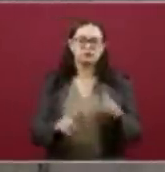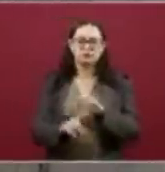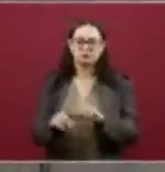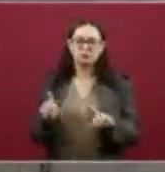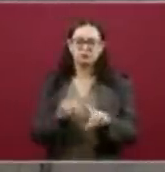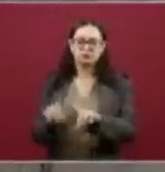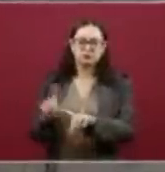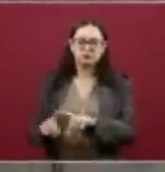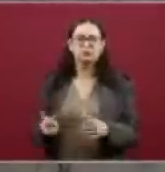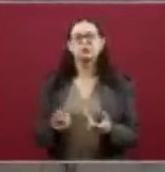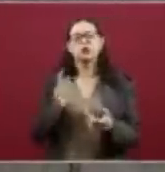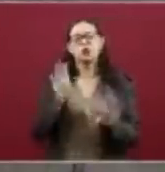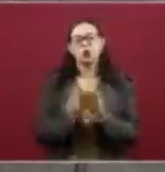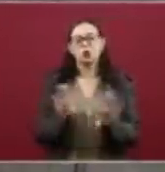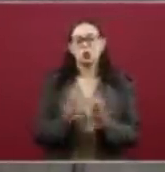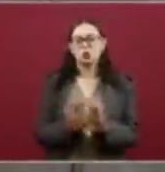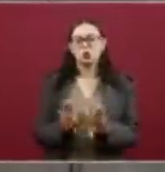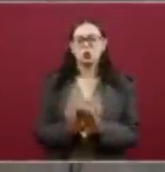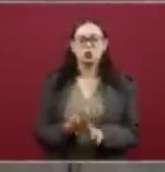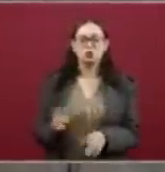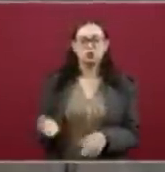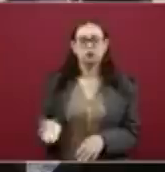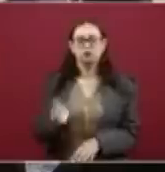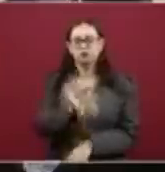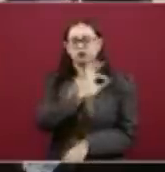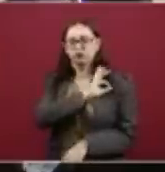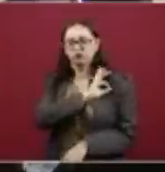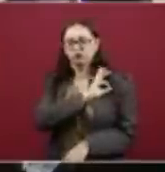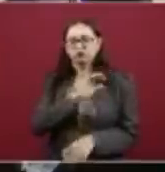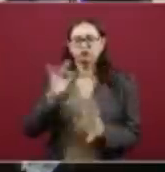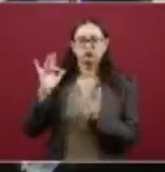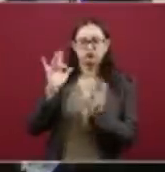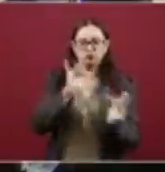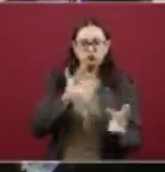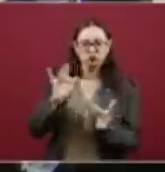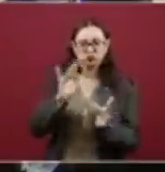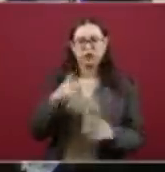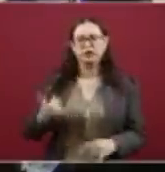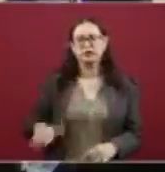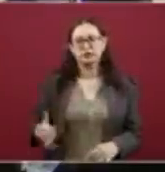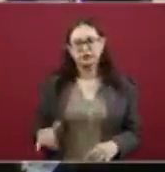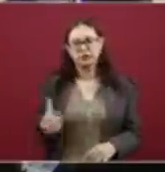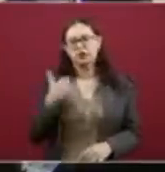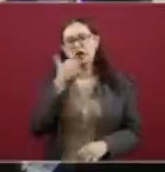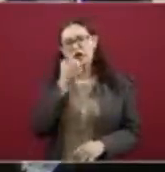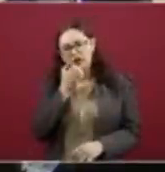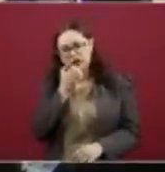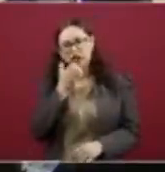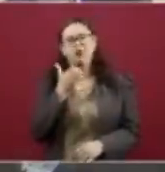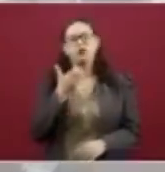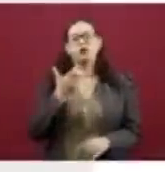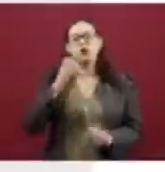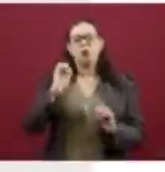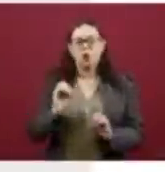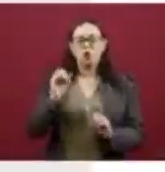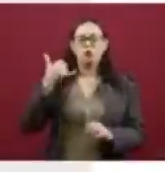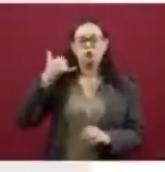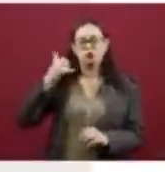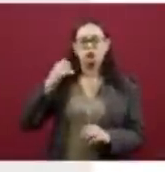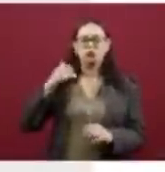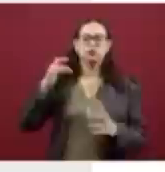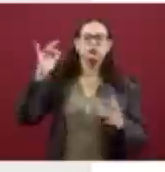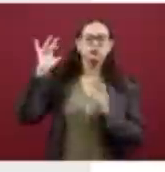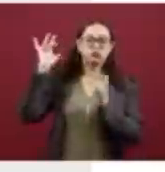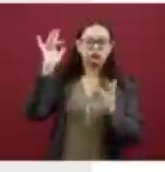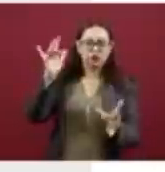de botones de asistencia con aplicación de localización, equipo celular, radio o telefonía satelital, la instalación de